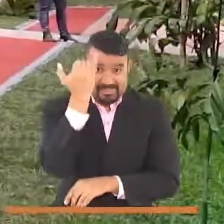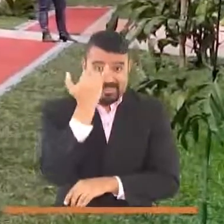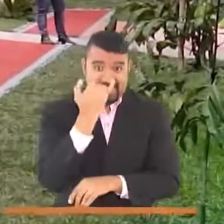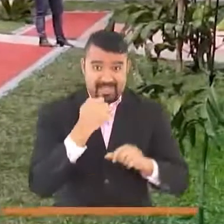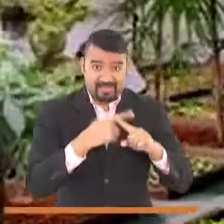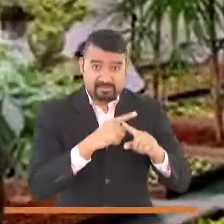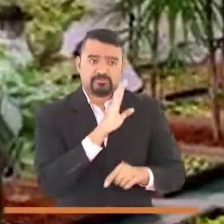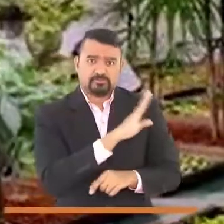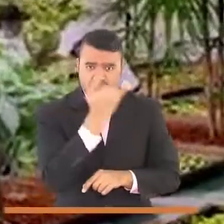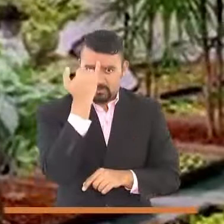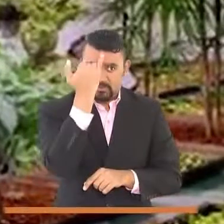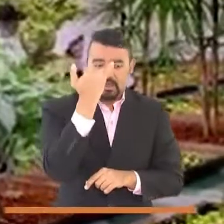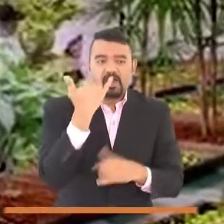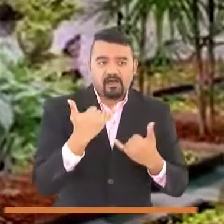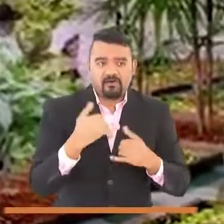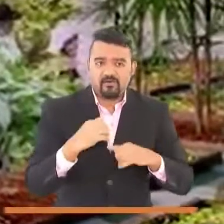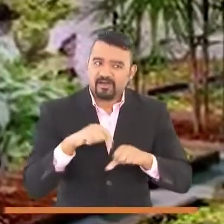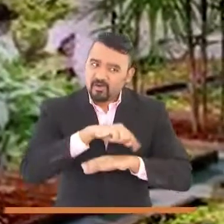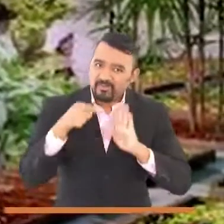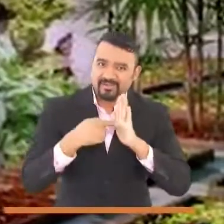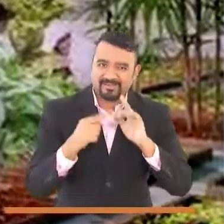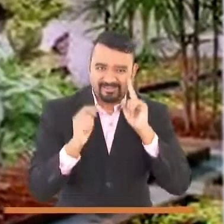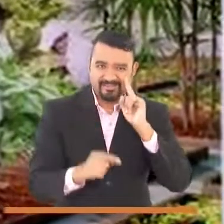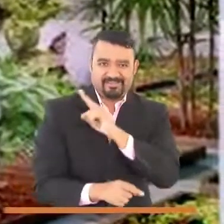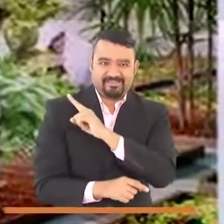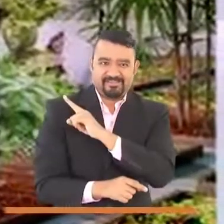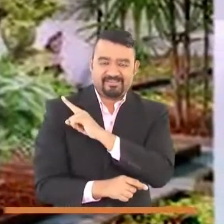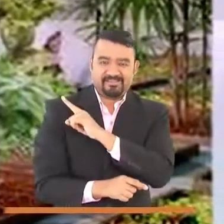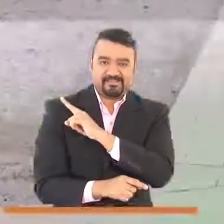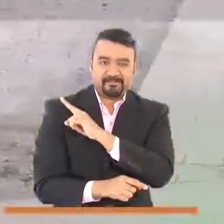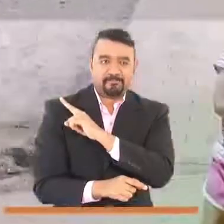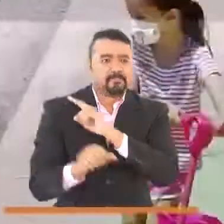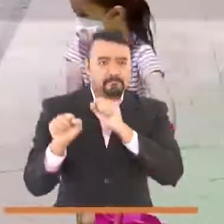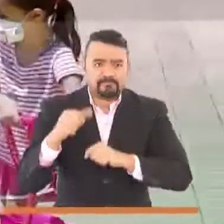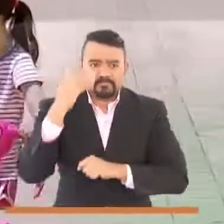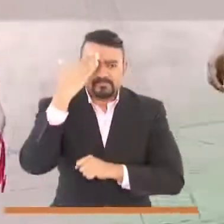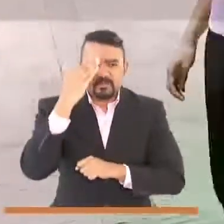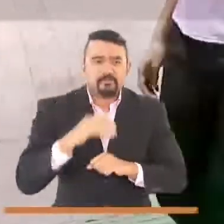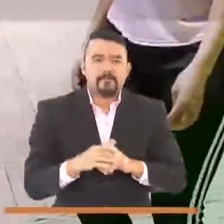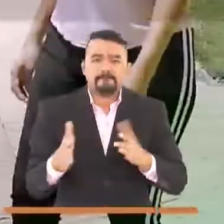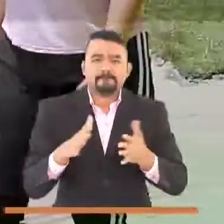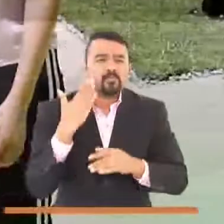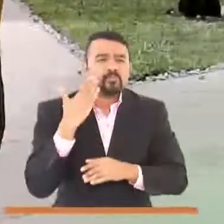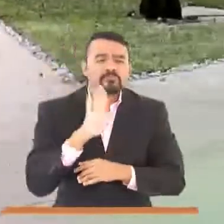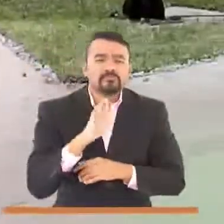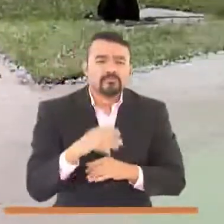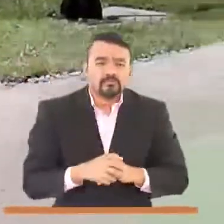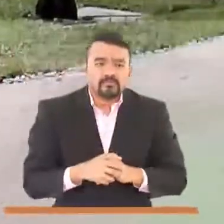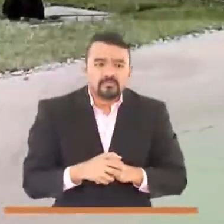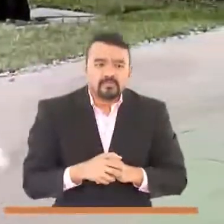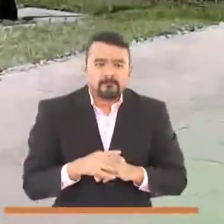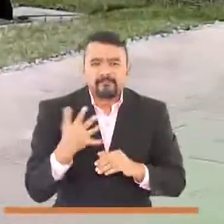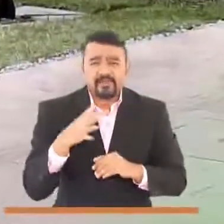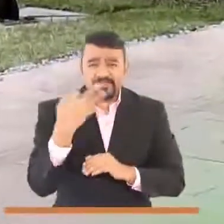gobierno, 100% la propuesta de hacer la segunda etapa. La radicamos en el área metropolitana por un valor de